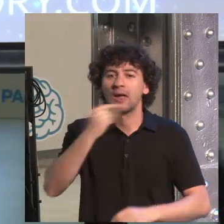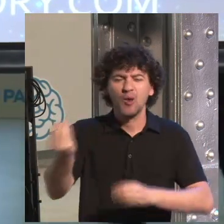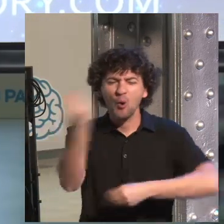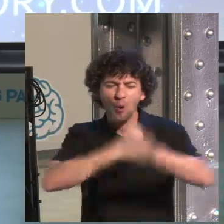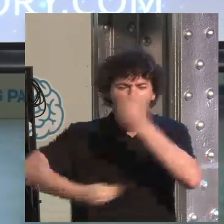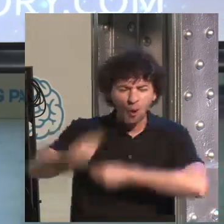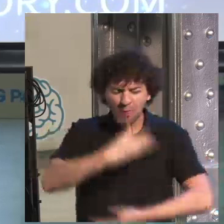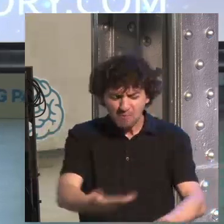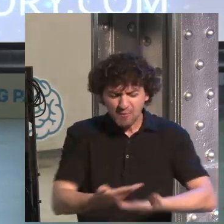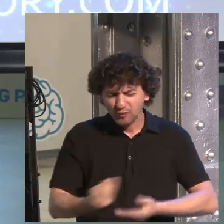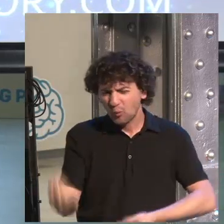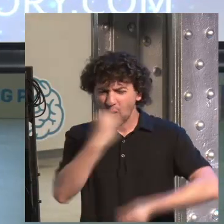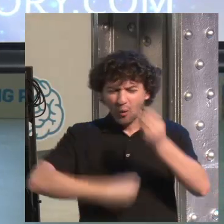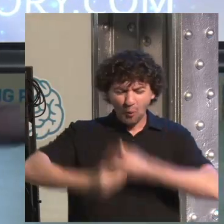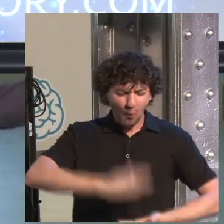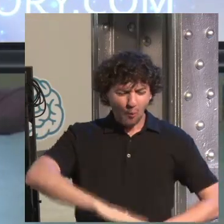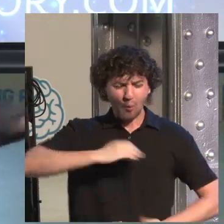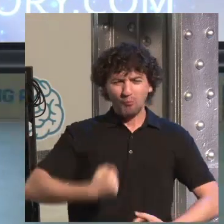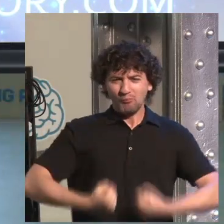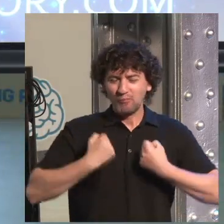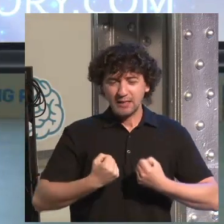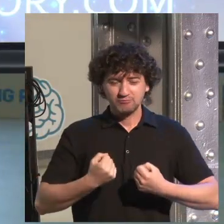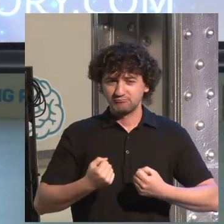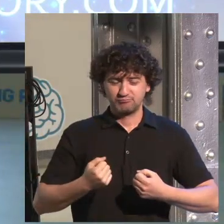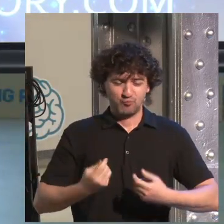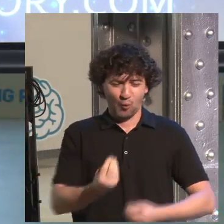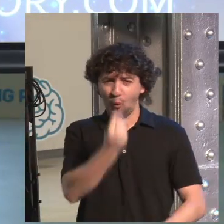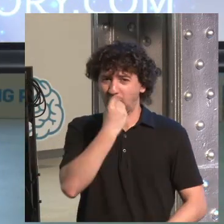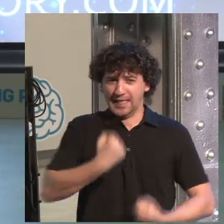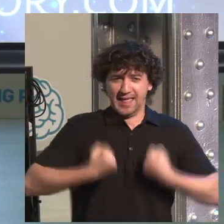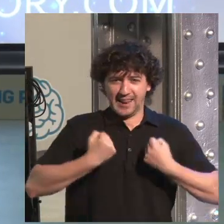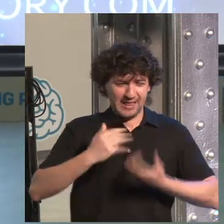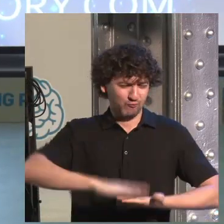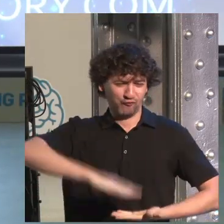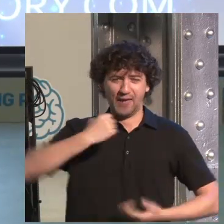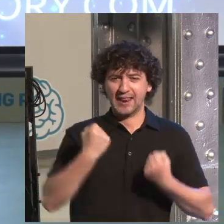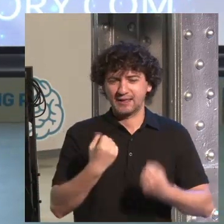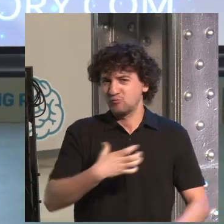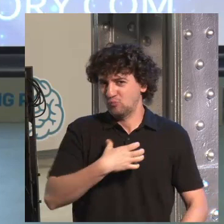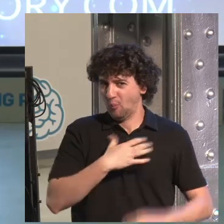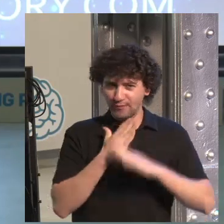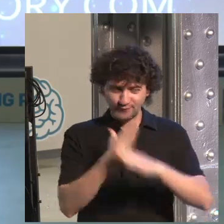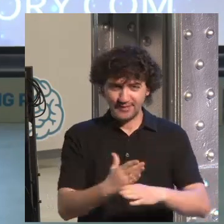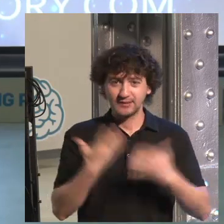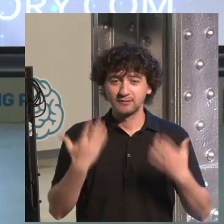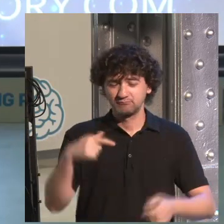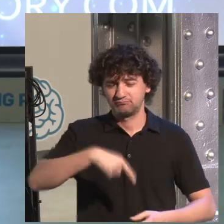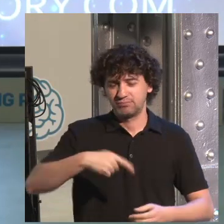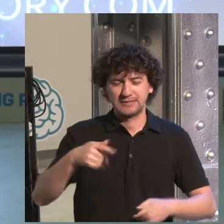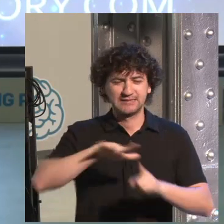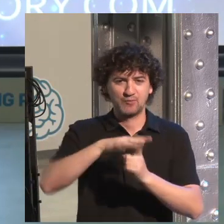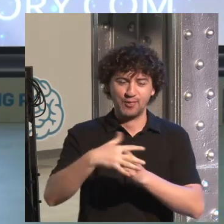lo que os ponen en el plato. Ambas no daría abasto. Pero es que además esto daría situaciones un poco